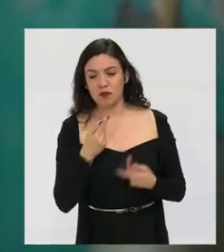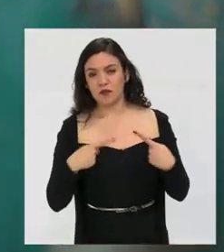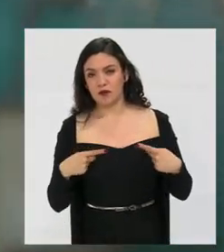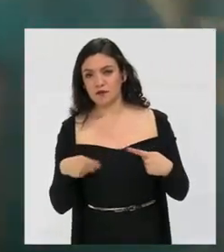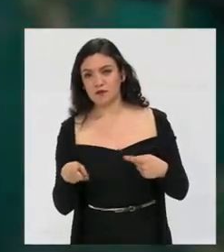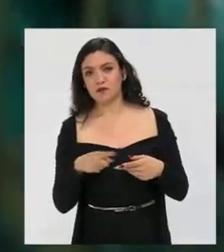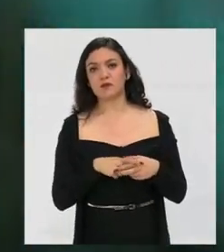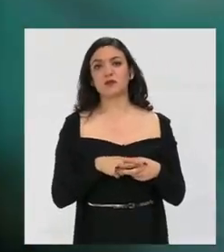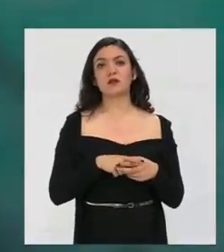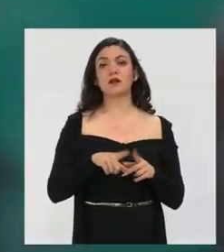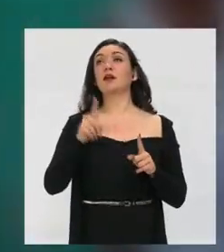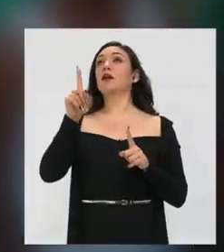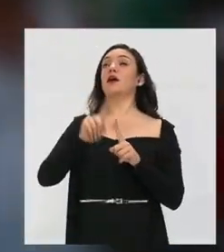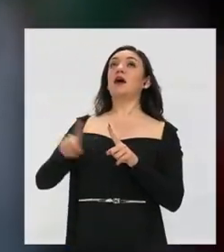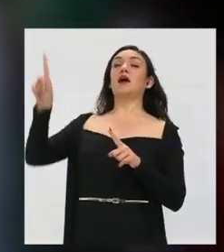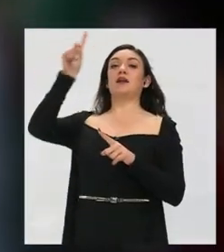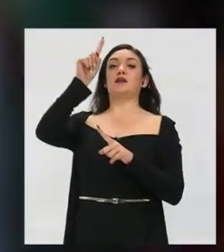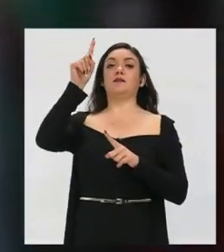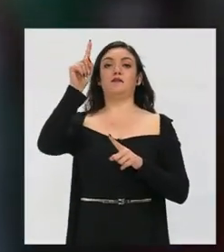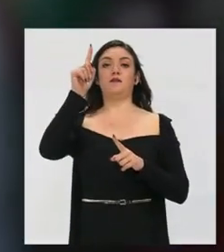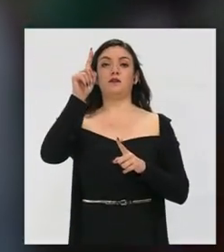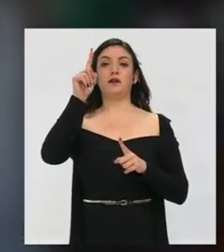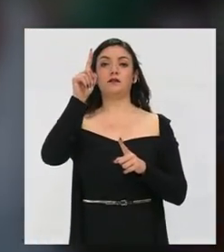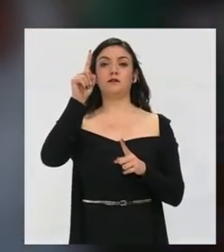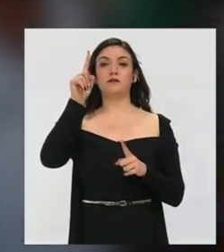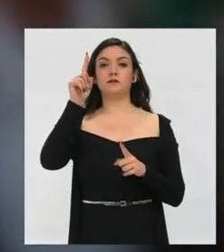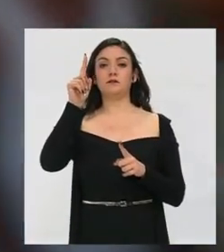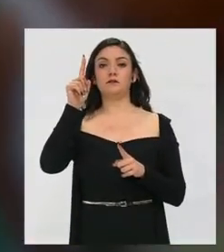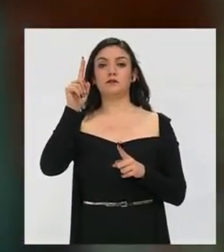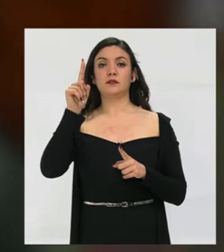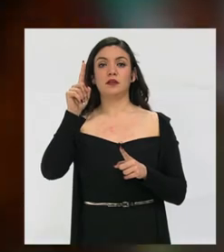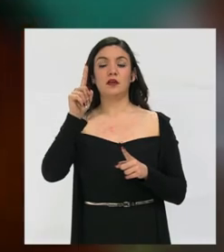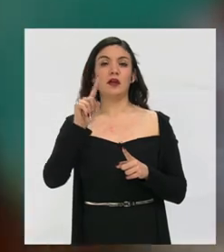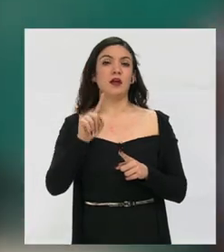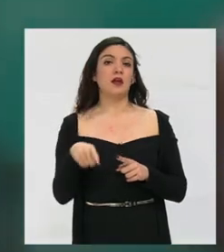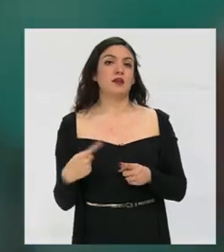hacer la comida para 60 personas. La parte de arriba